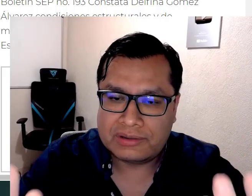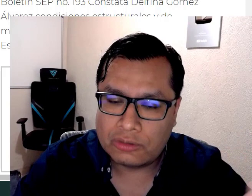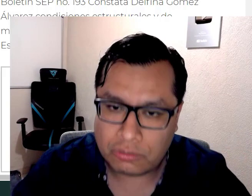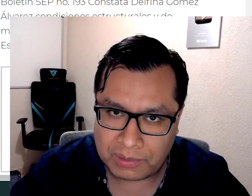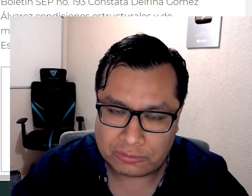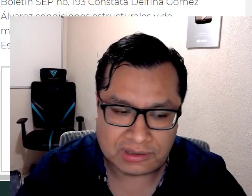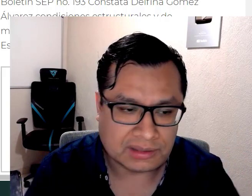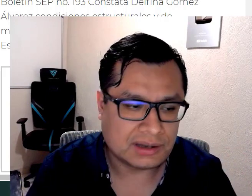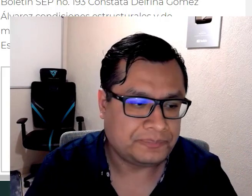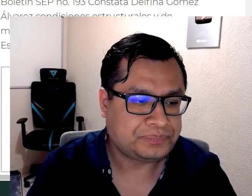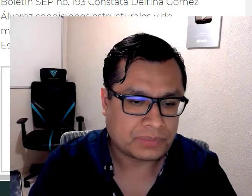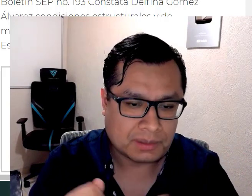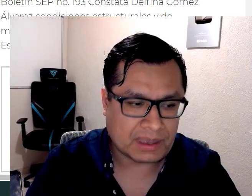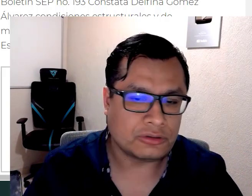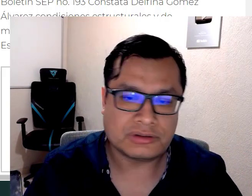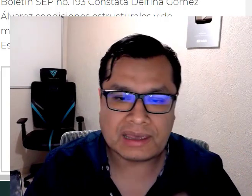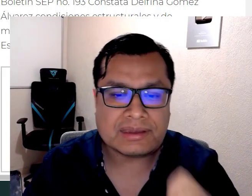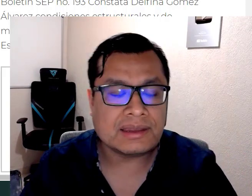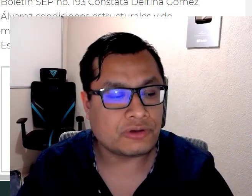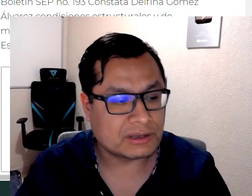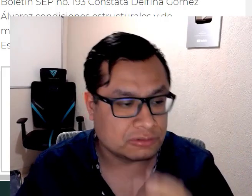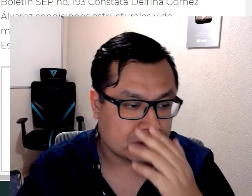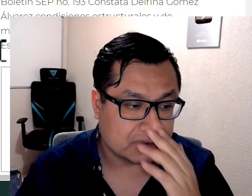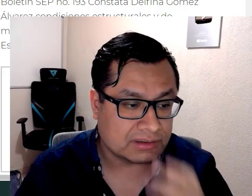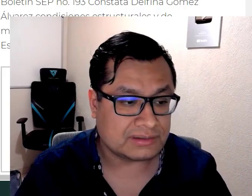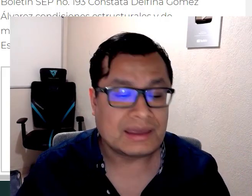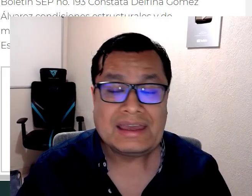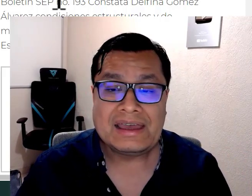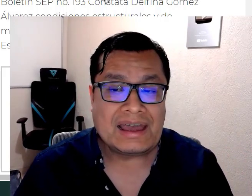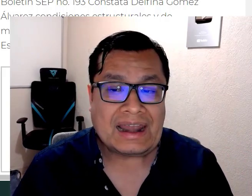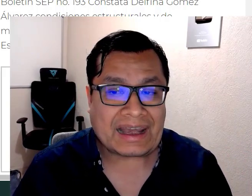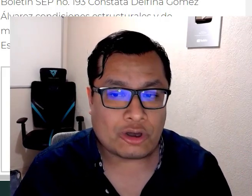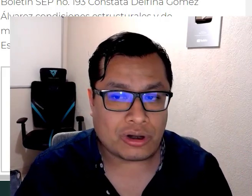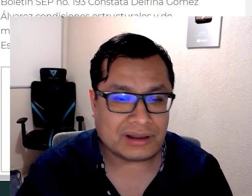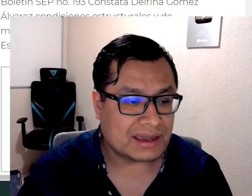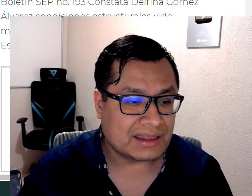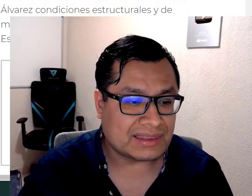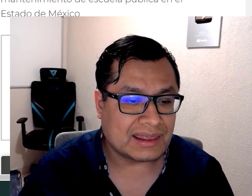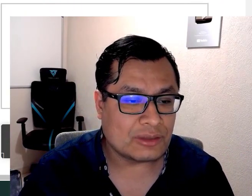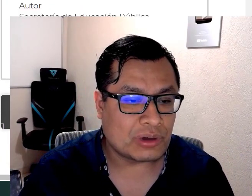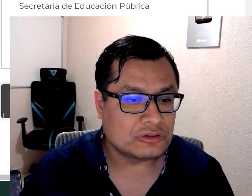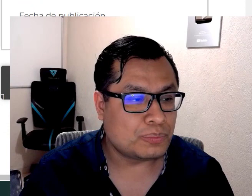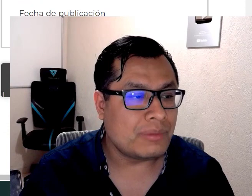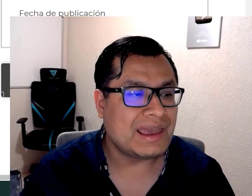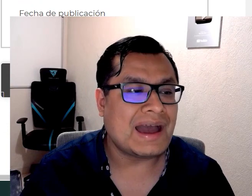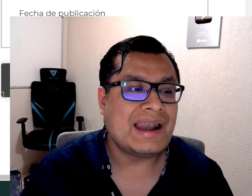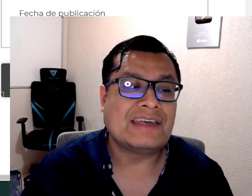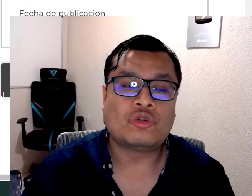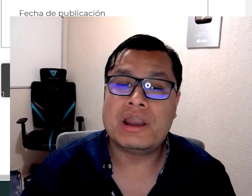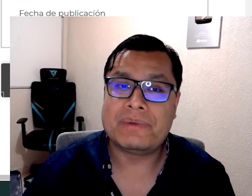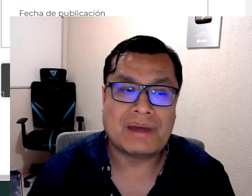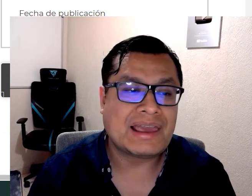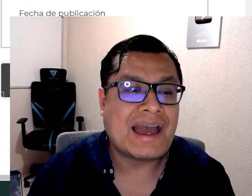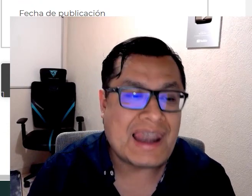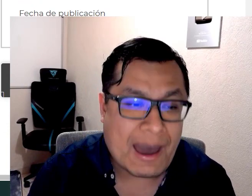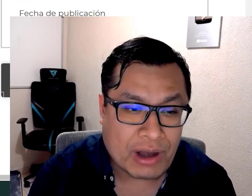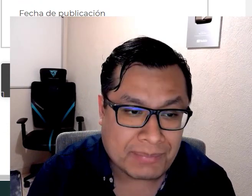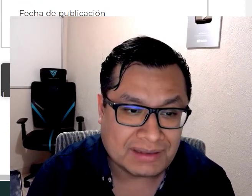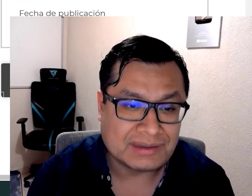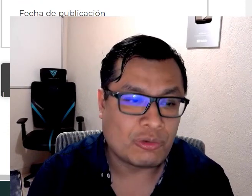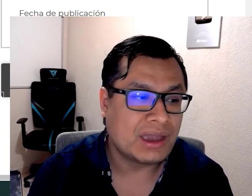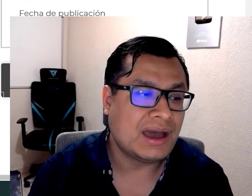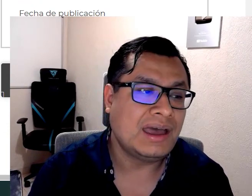yo lo dice el documento están abiertos esta es la información entonces dice recorre secretaria de educación pública la escuela primaria